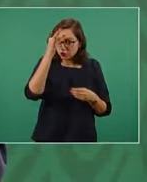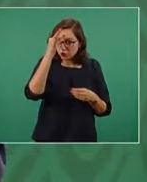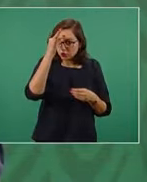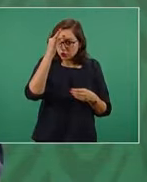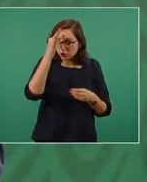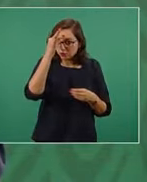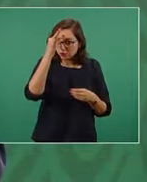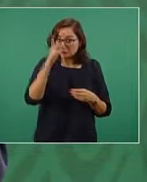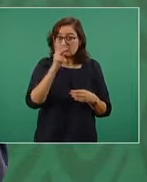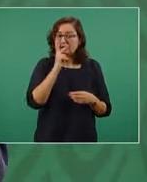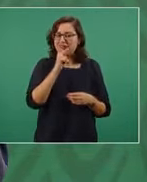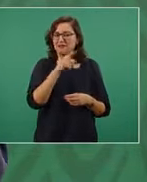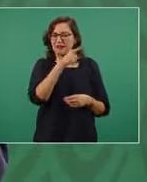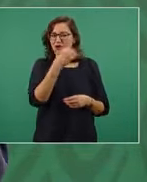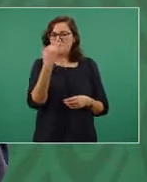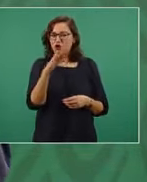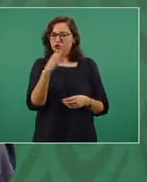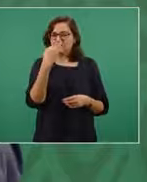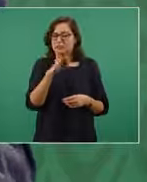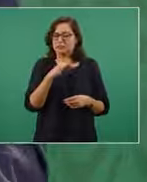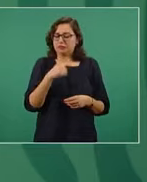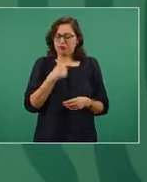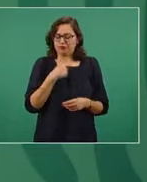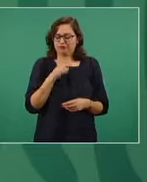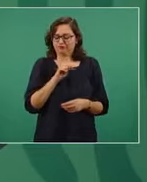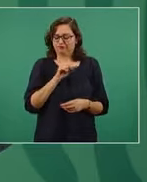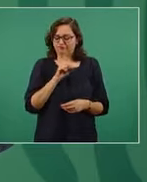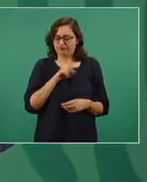era más fuerte lo que él dijo,